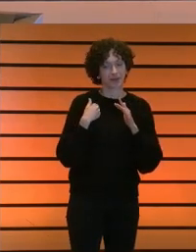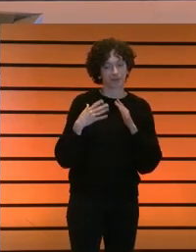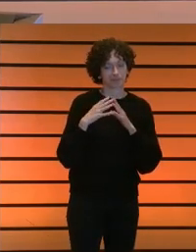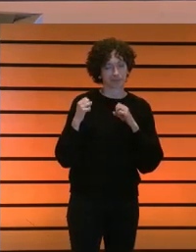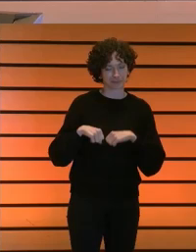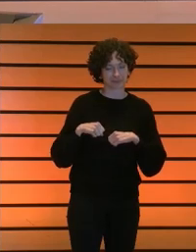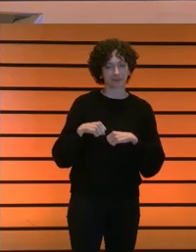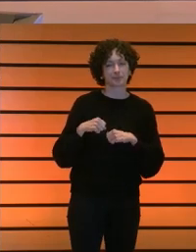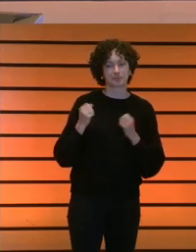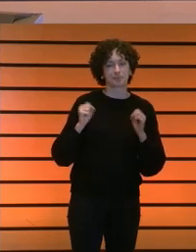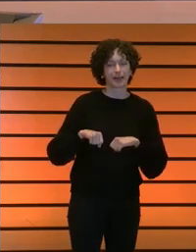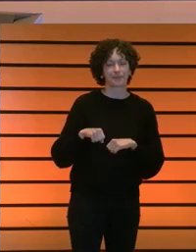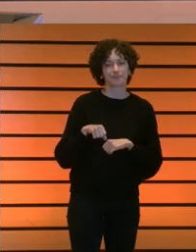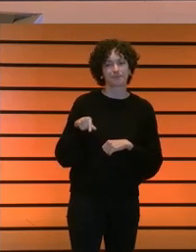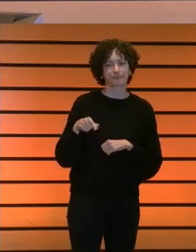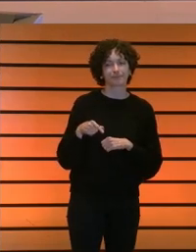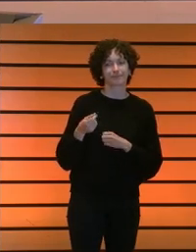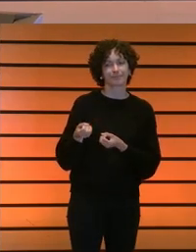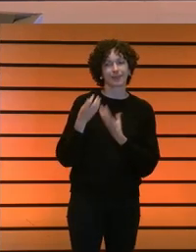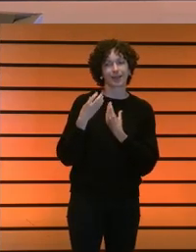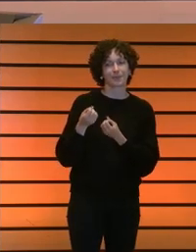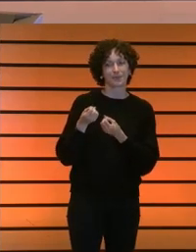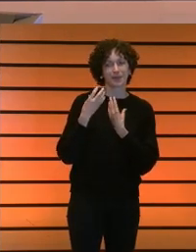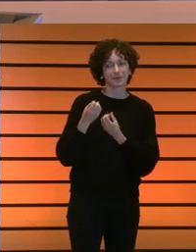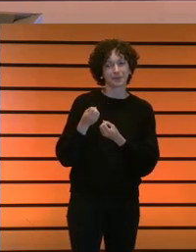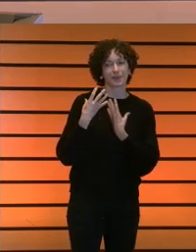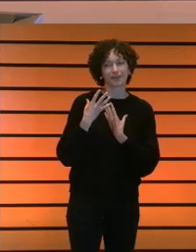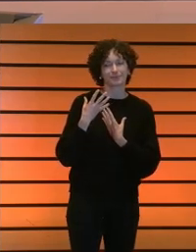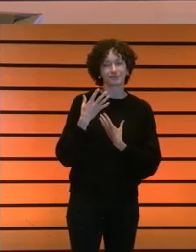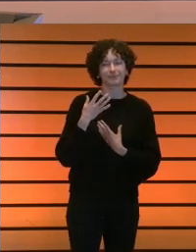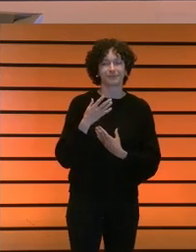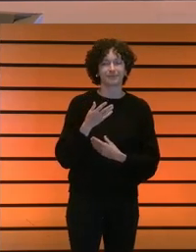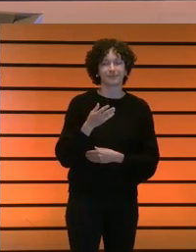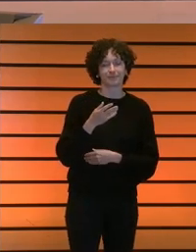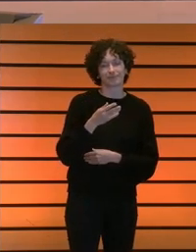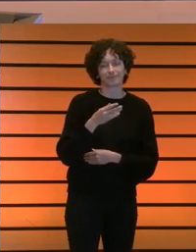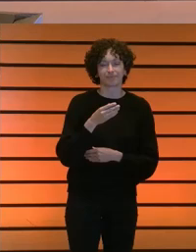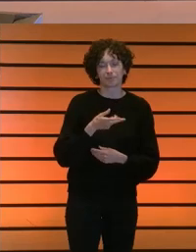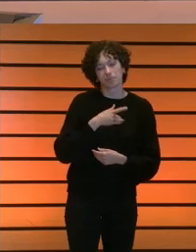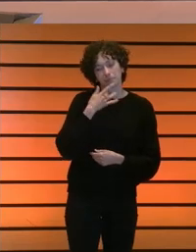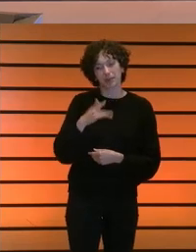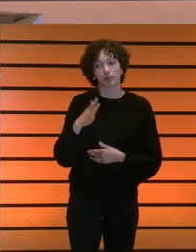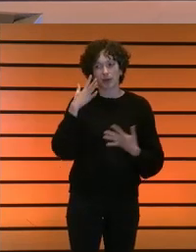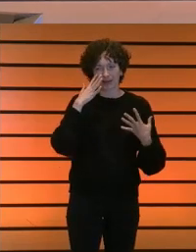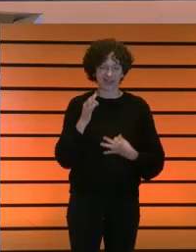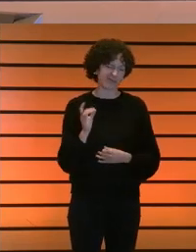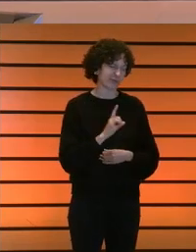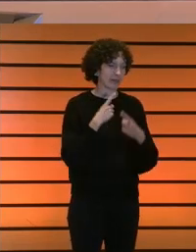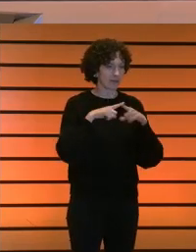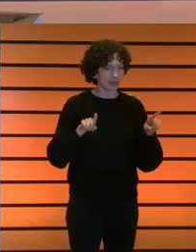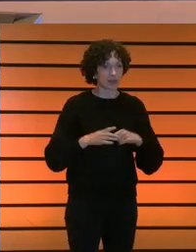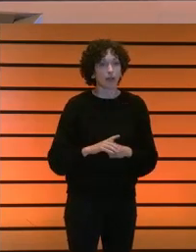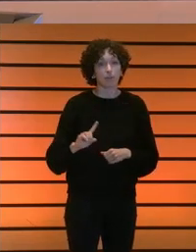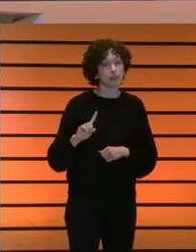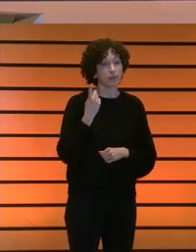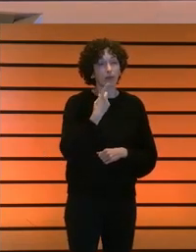el tolero el que me hagáis halagos a los que no ya veréis que no no se corresponden con la realidad lo primero